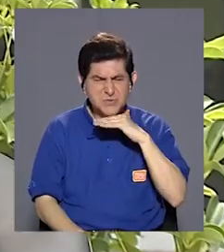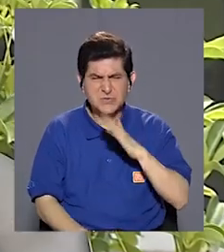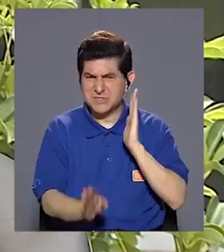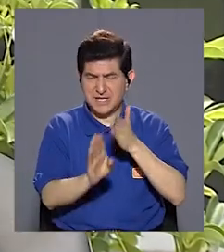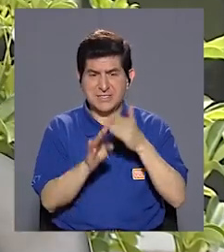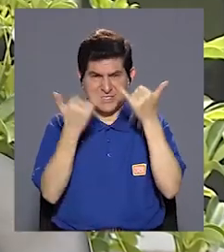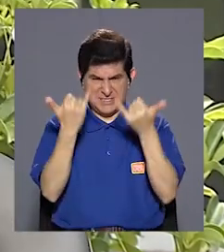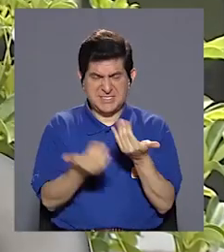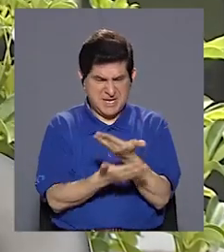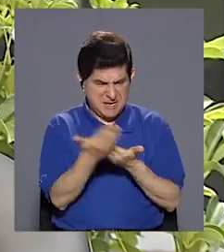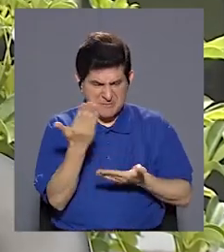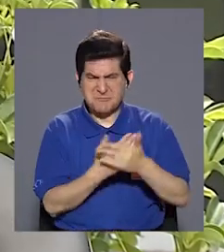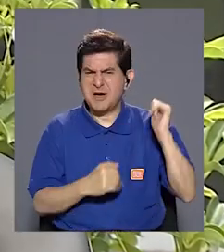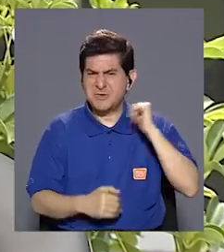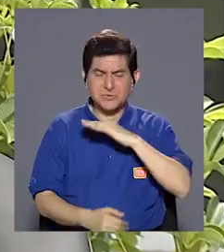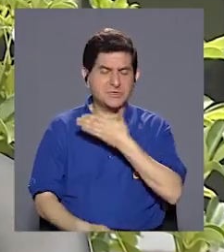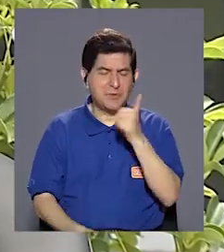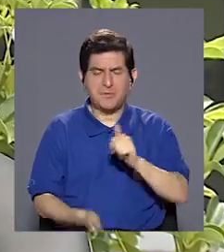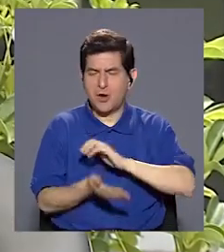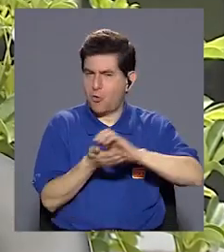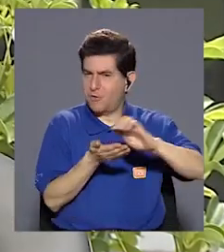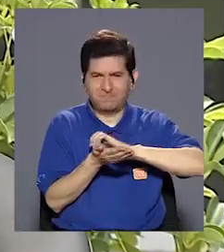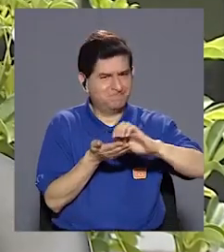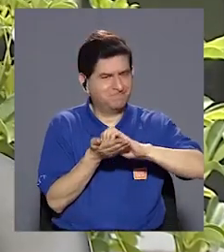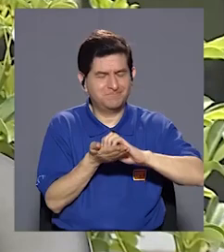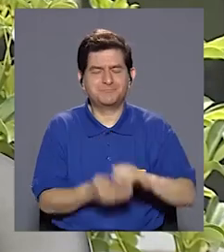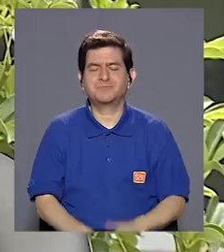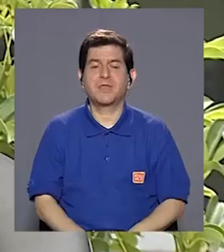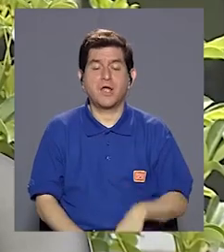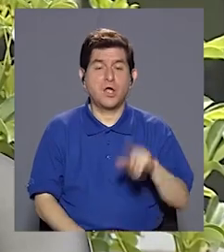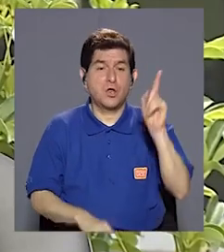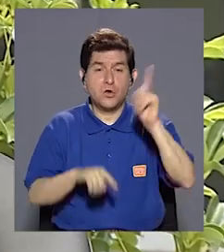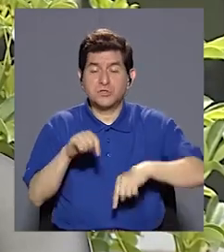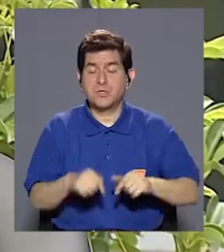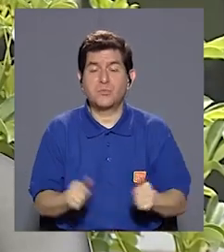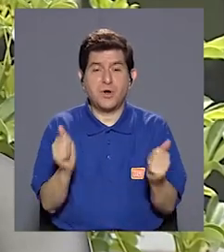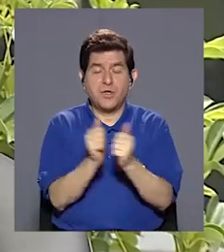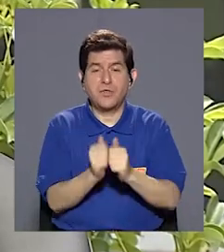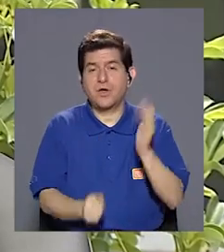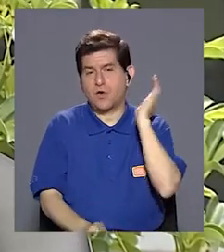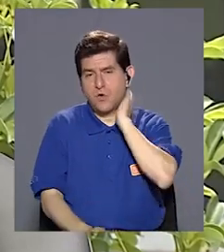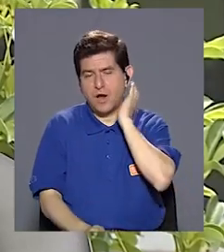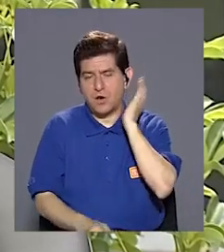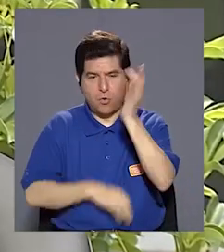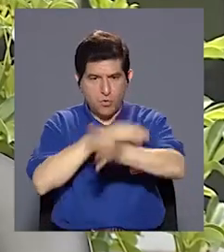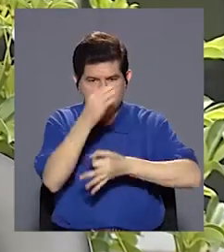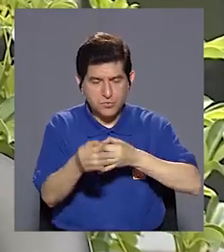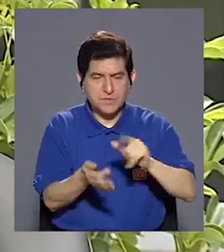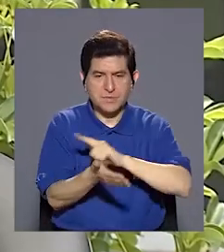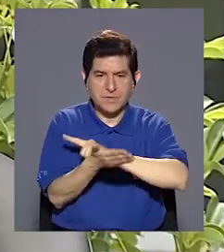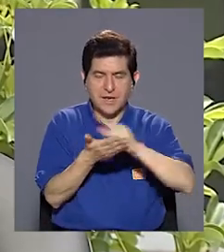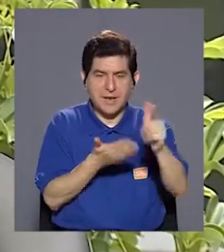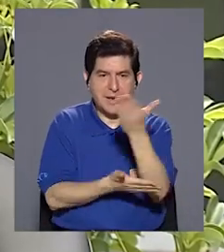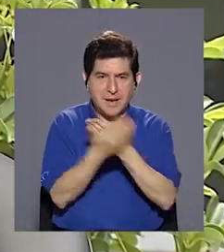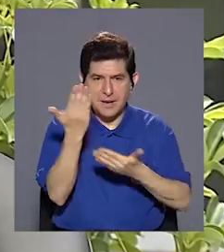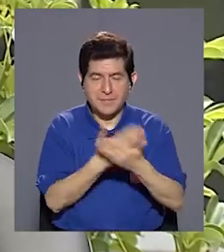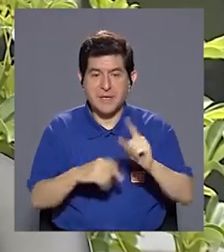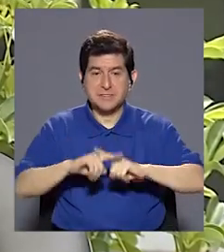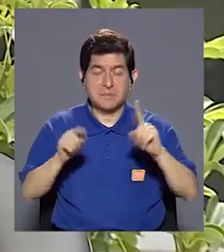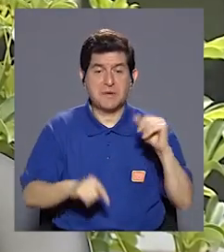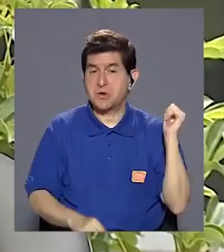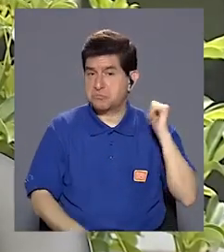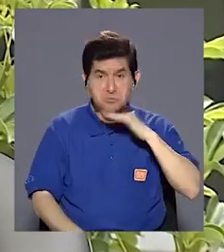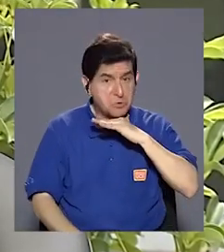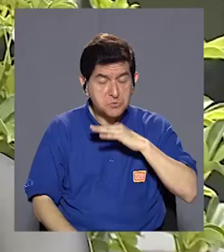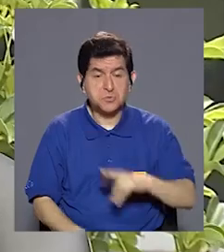Ya cuando usted ve que las manos están sucias, lávese las manos. No hay manera de que usted use un alcohol y que sea sustituto del lavado de manos. Pero mientras las manos no